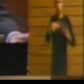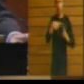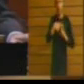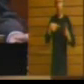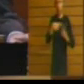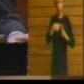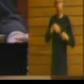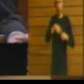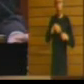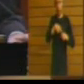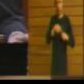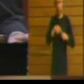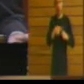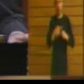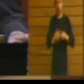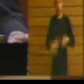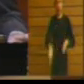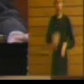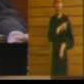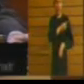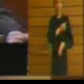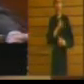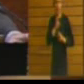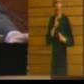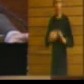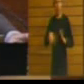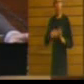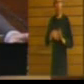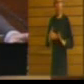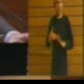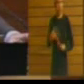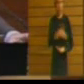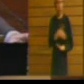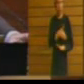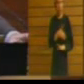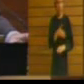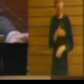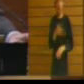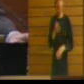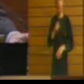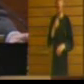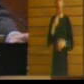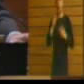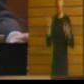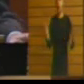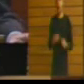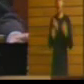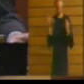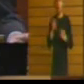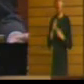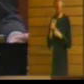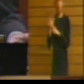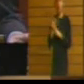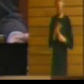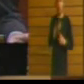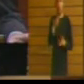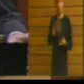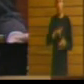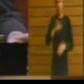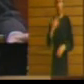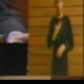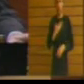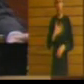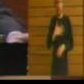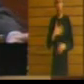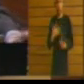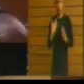estos centros a la hora de las prescripciones, y lo vemos también con campañas discriminatorias que se han padecido en esta